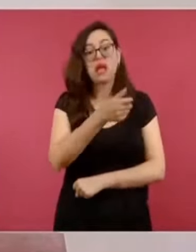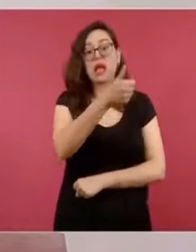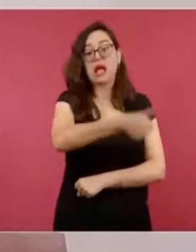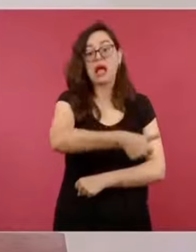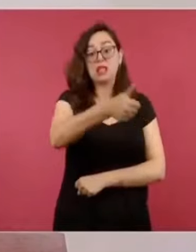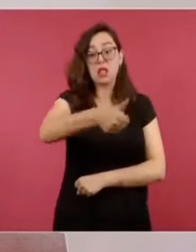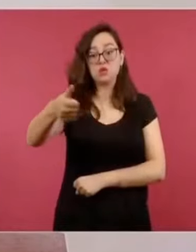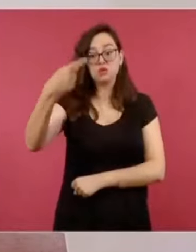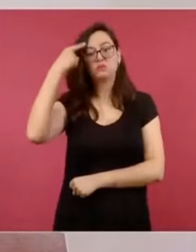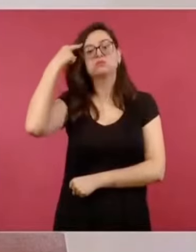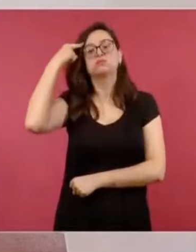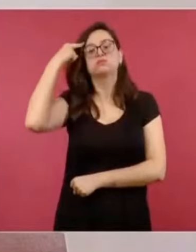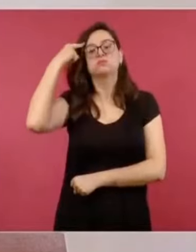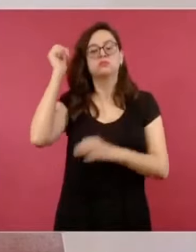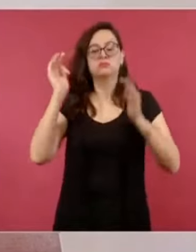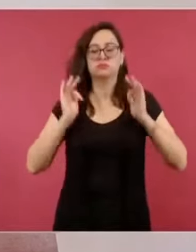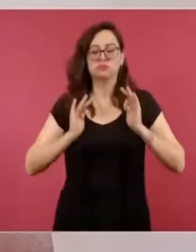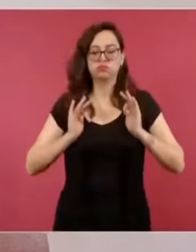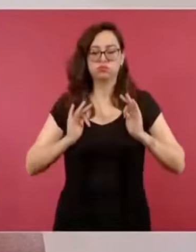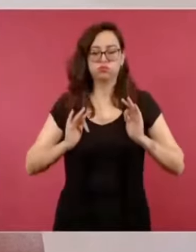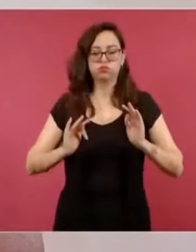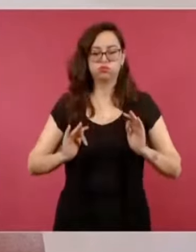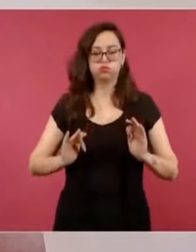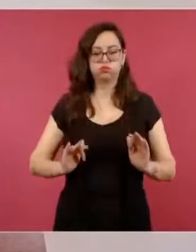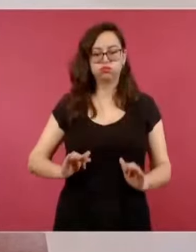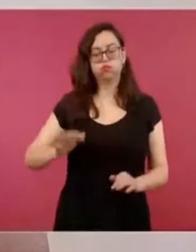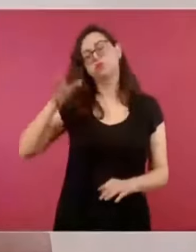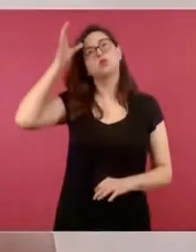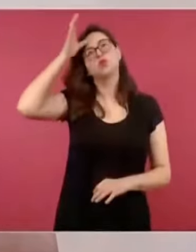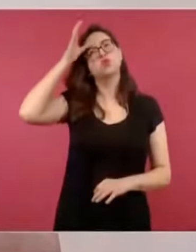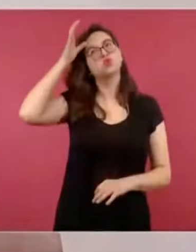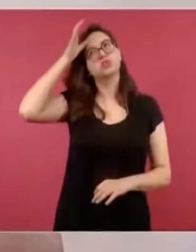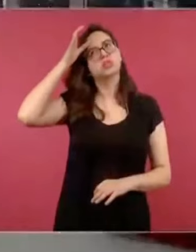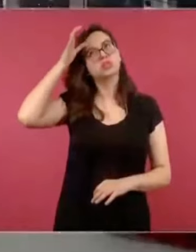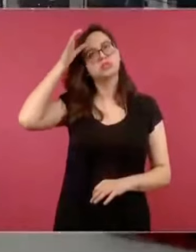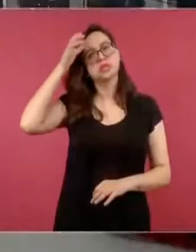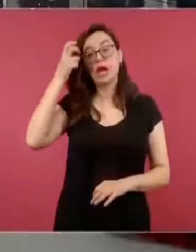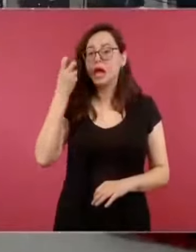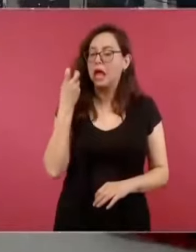quien, el tribunal de nuestra conciencia.